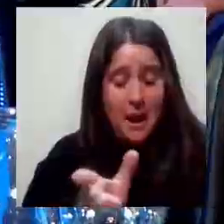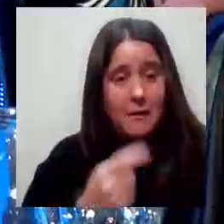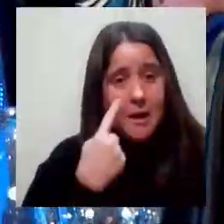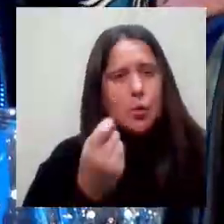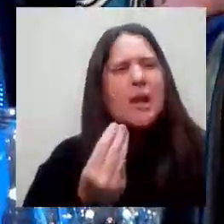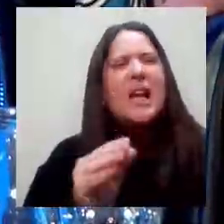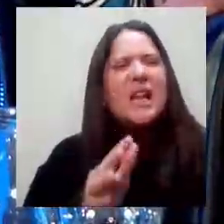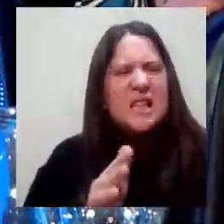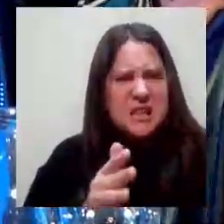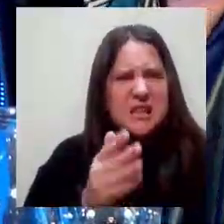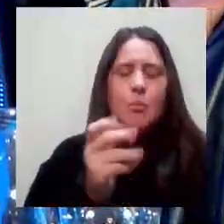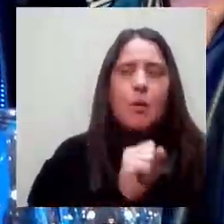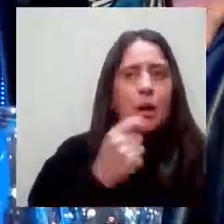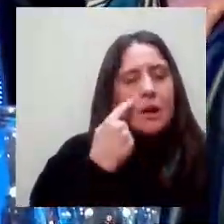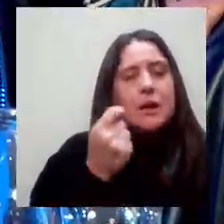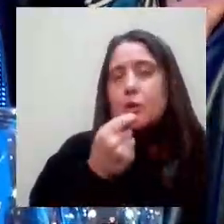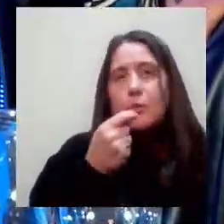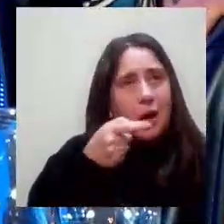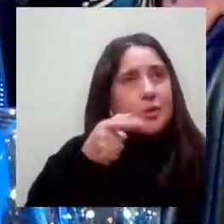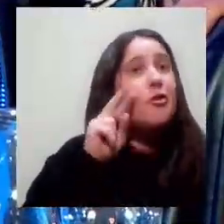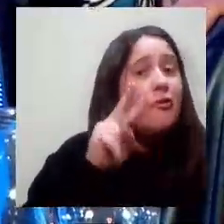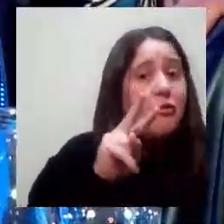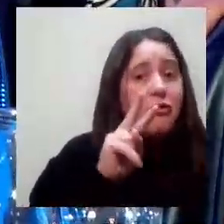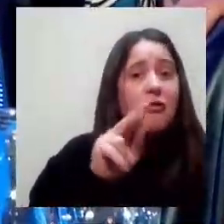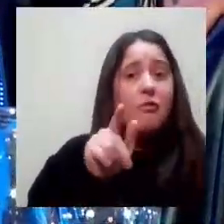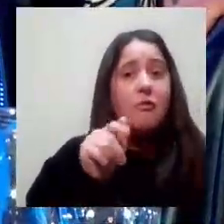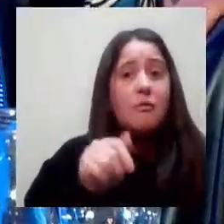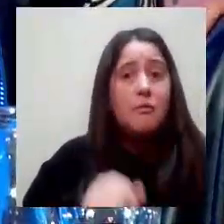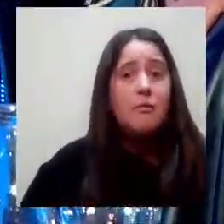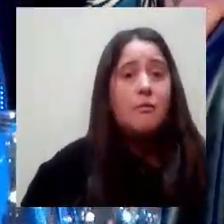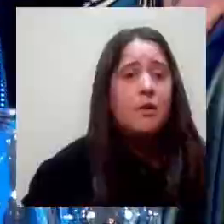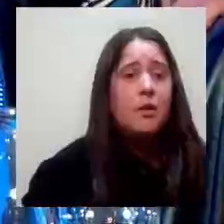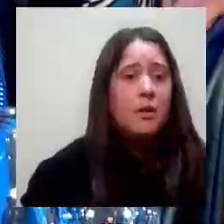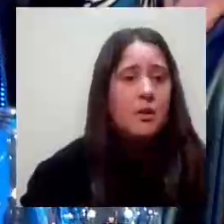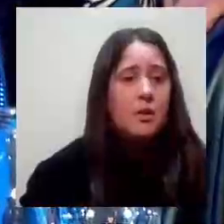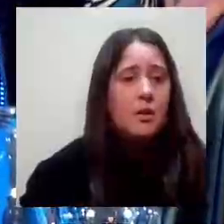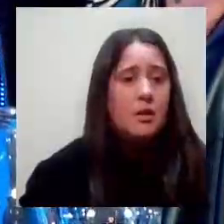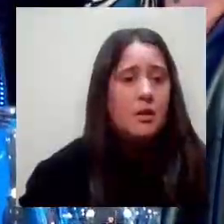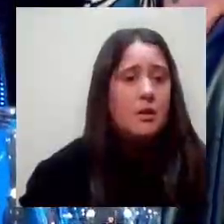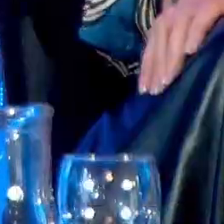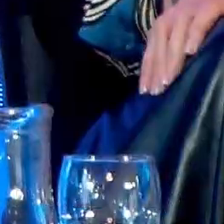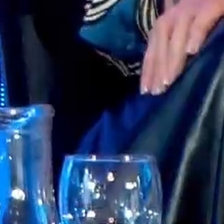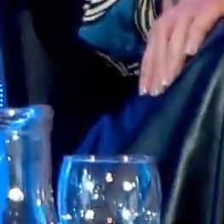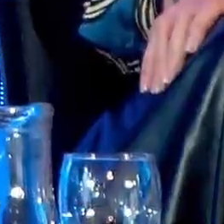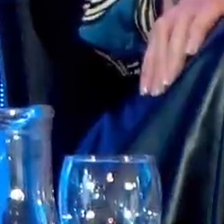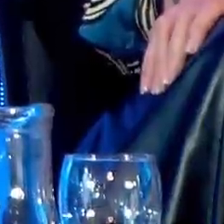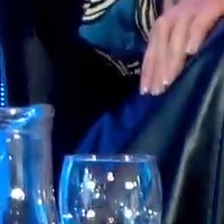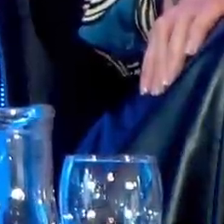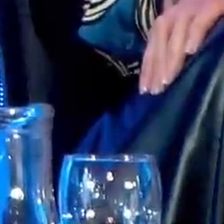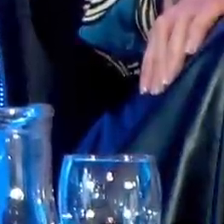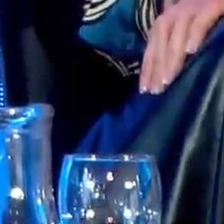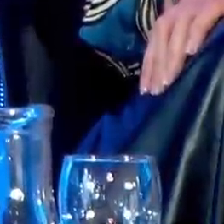decir, acceder automáticamente y sin esfuerzo a su significado, no puedo hacer todo lo otro. No